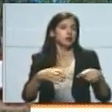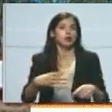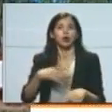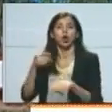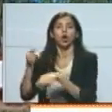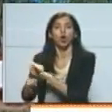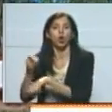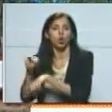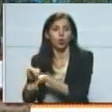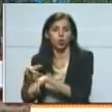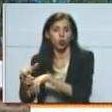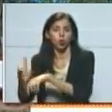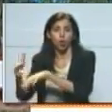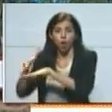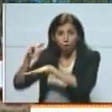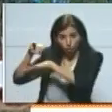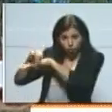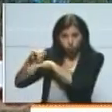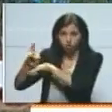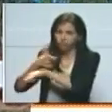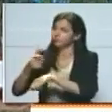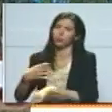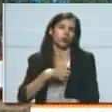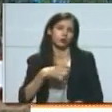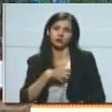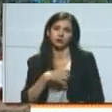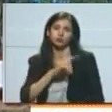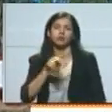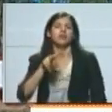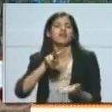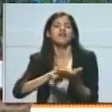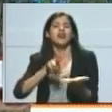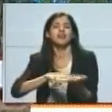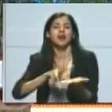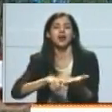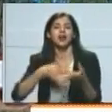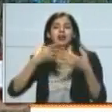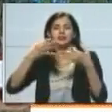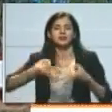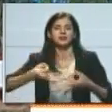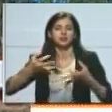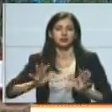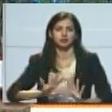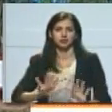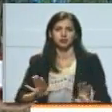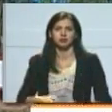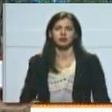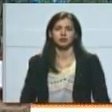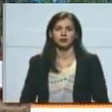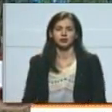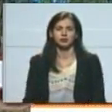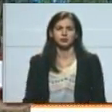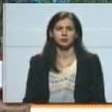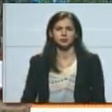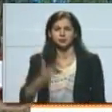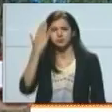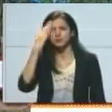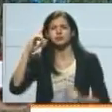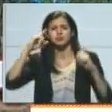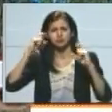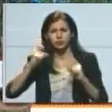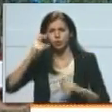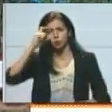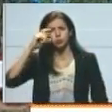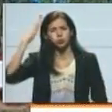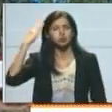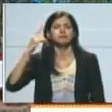no van a poder. Nosotros vamos con la verdad por delante. Nosotros, mire, ¿Sabe quién sabe de asesinato? Ramos Alú, ese sí